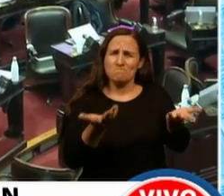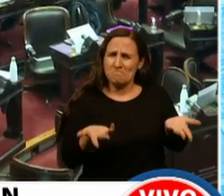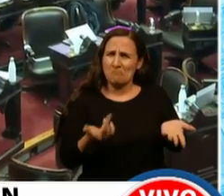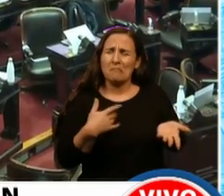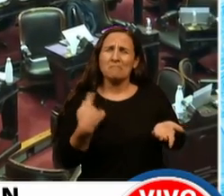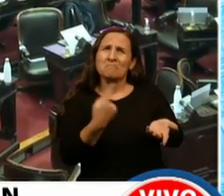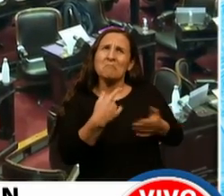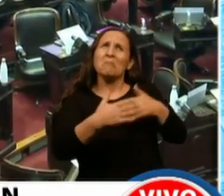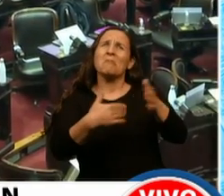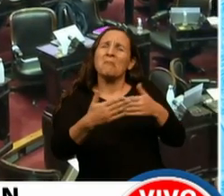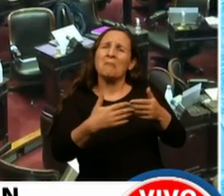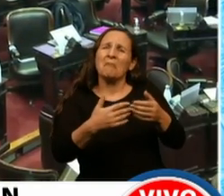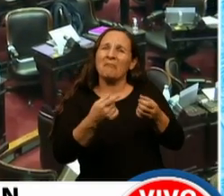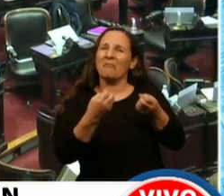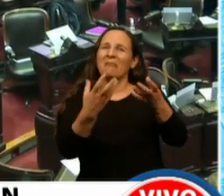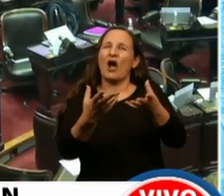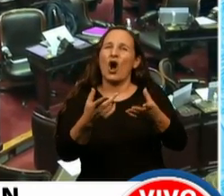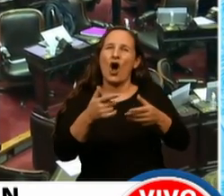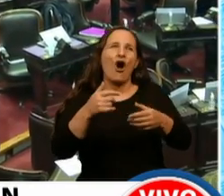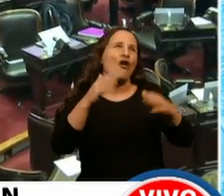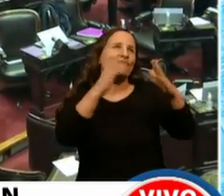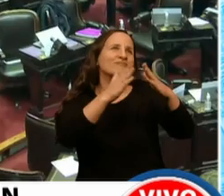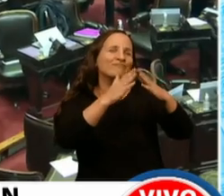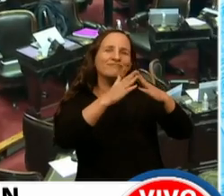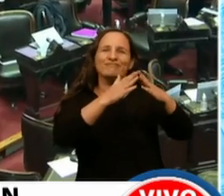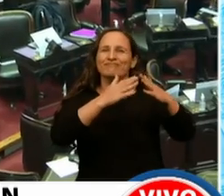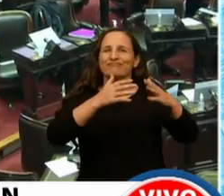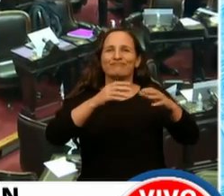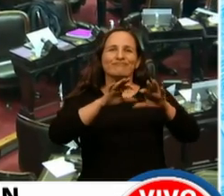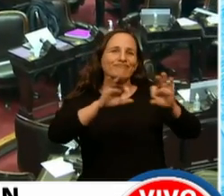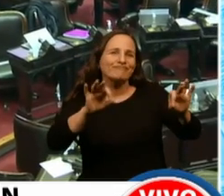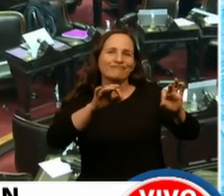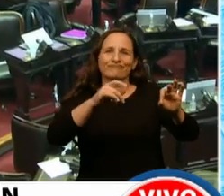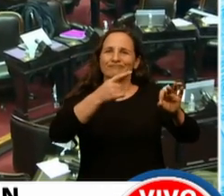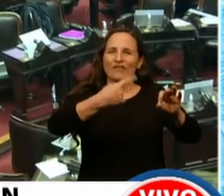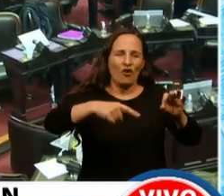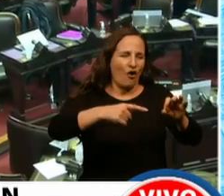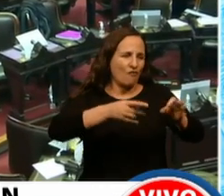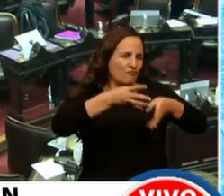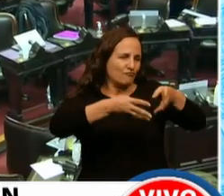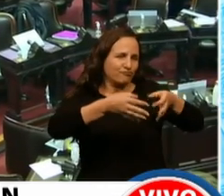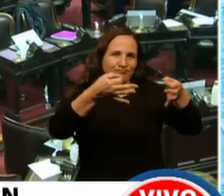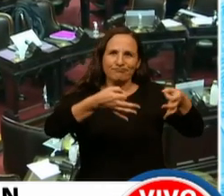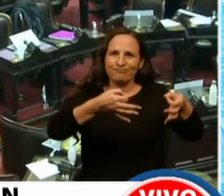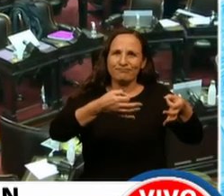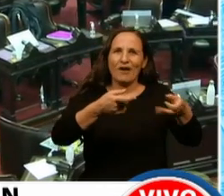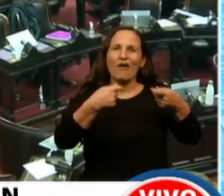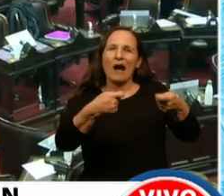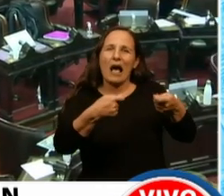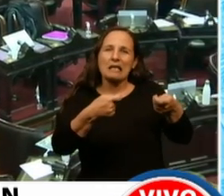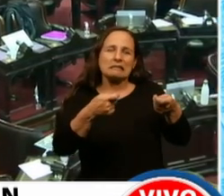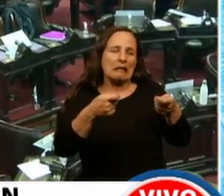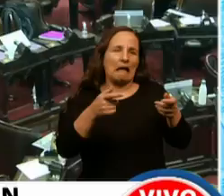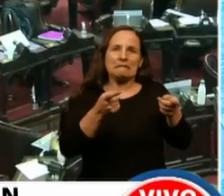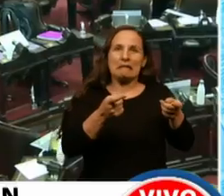mejoras en el aislamiento de la vivienda e instalar artefactos más eficientes o consumir sólo lo